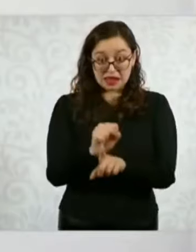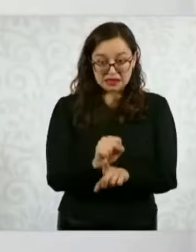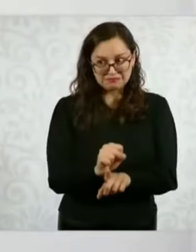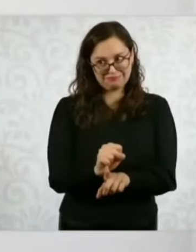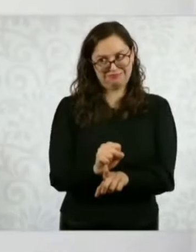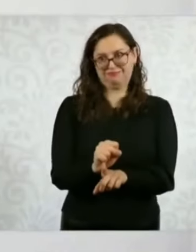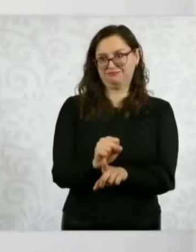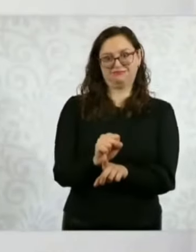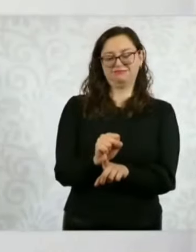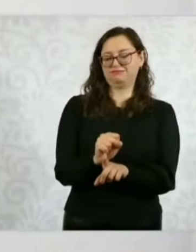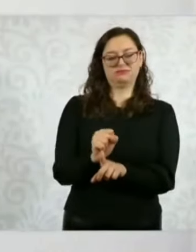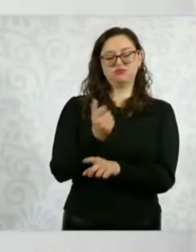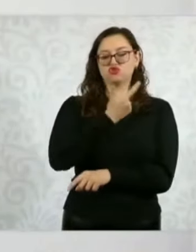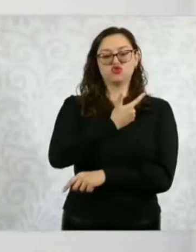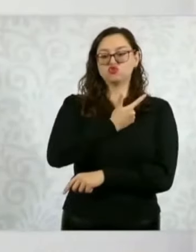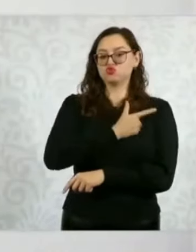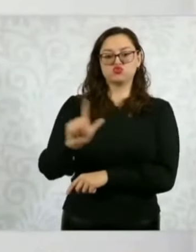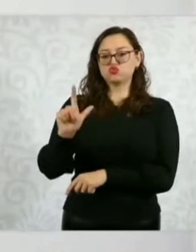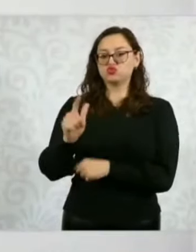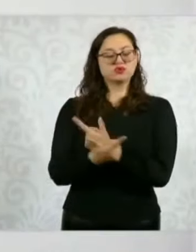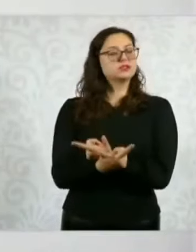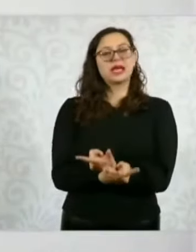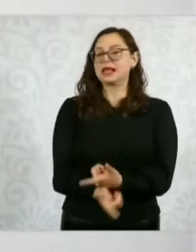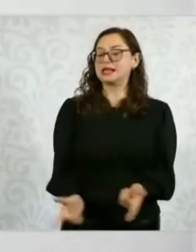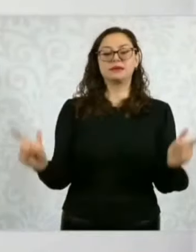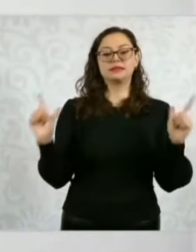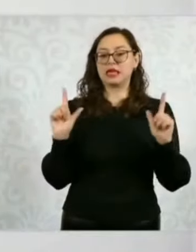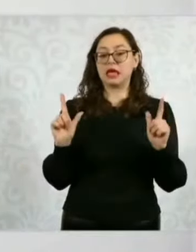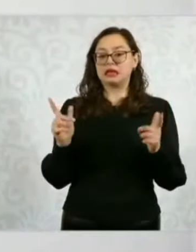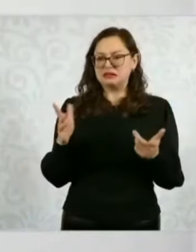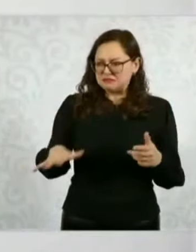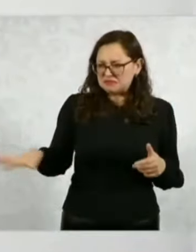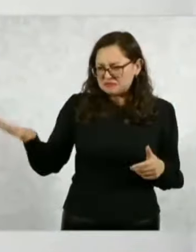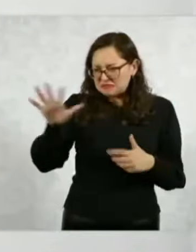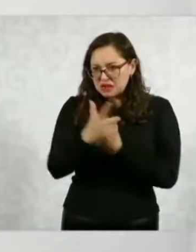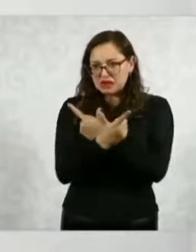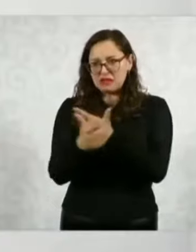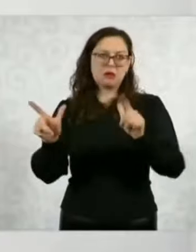de ingobernabilidad y de anarquía en México.